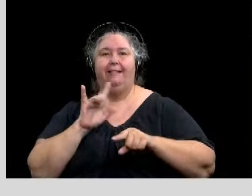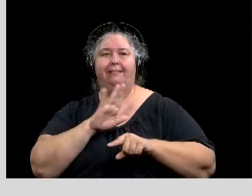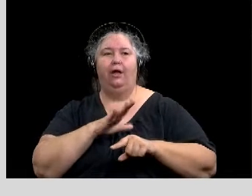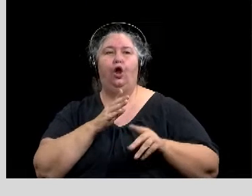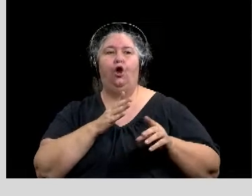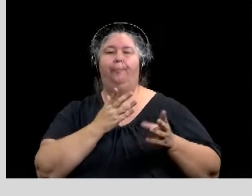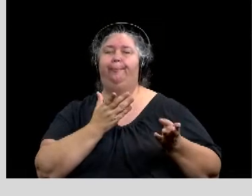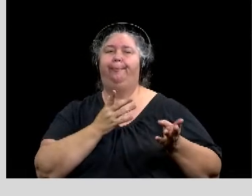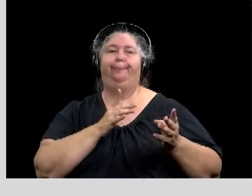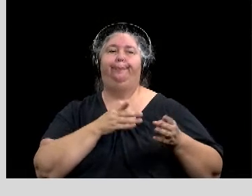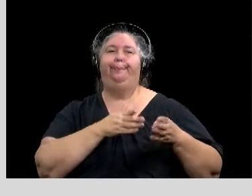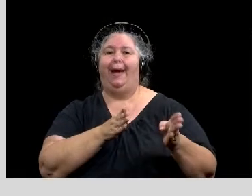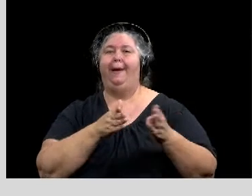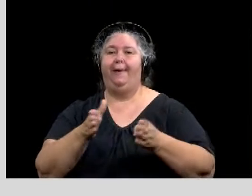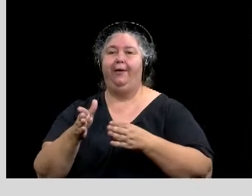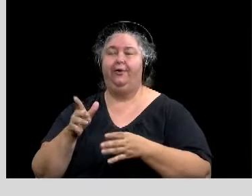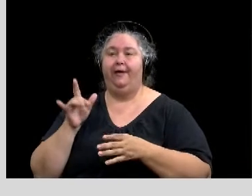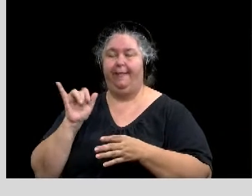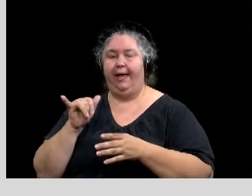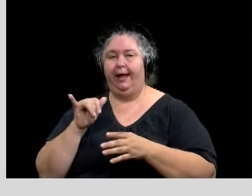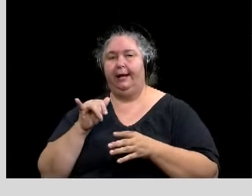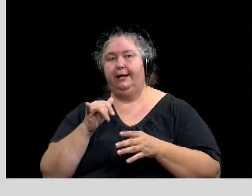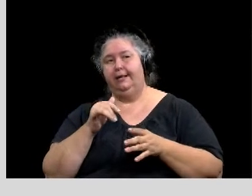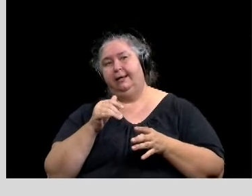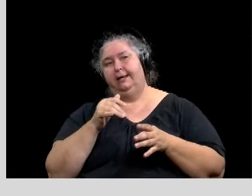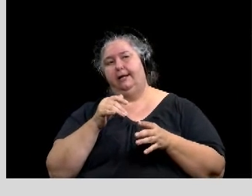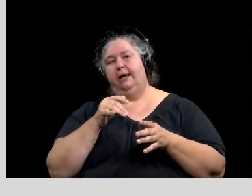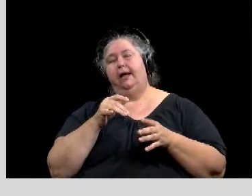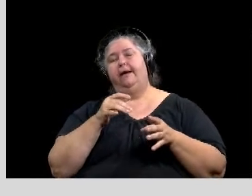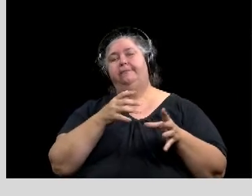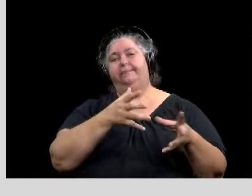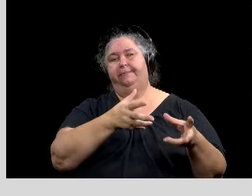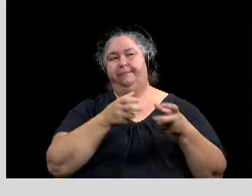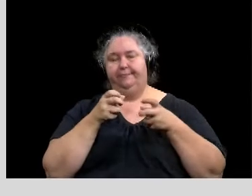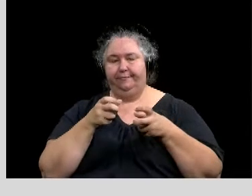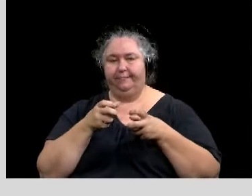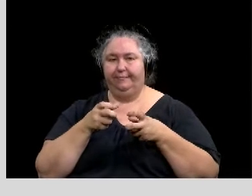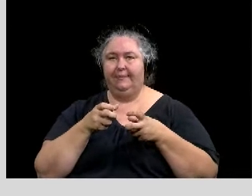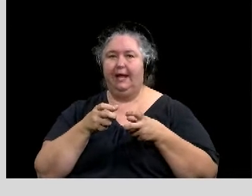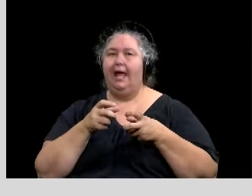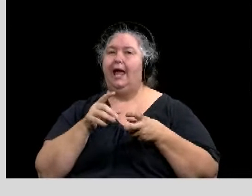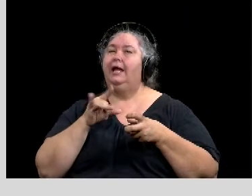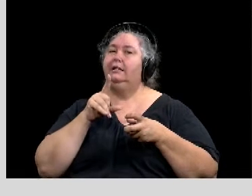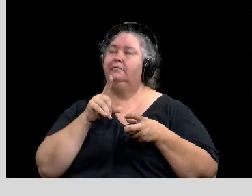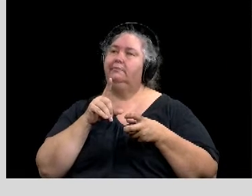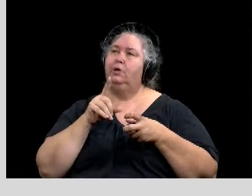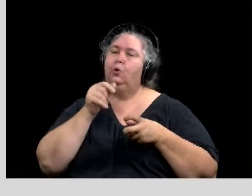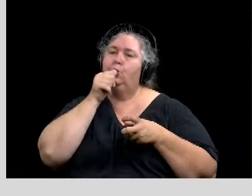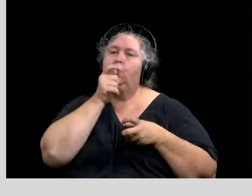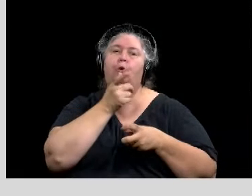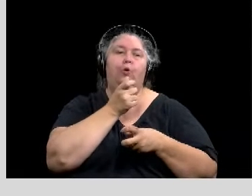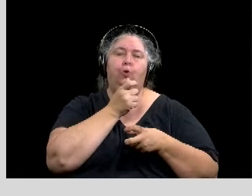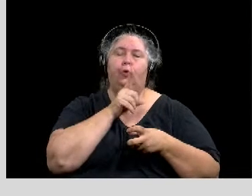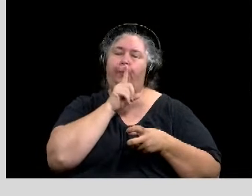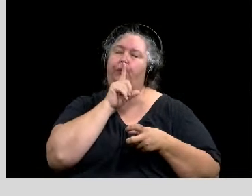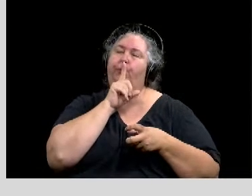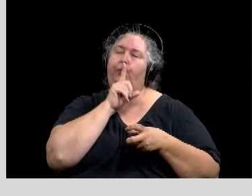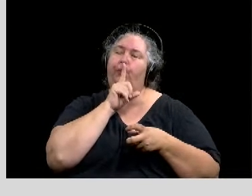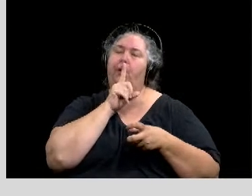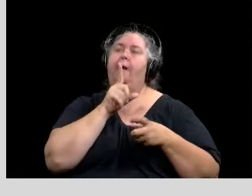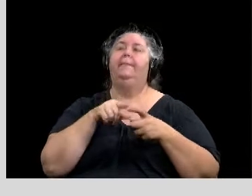los patrones de de los estatus de las personas y pueden